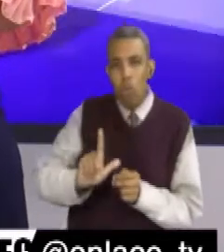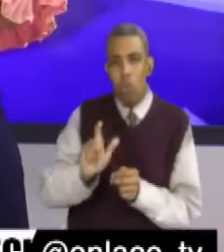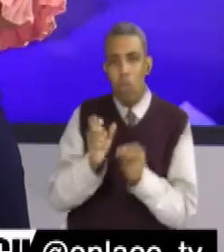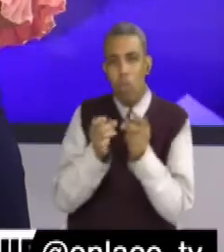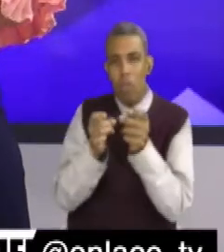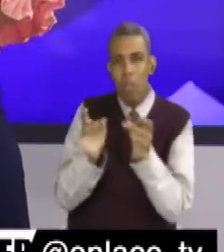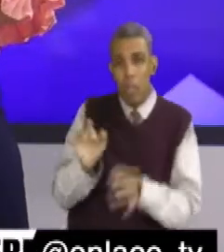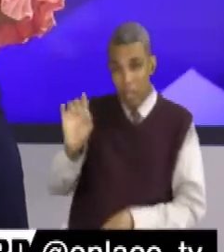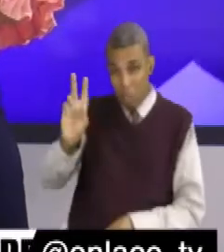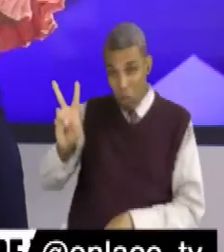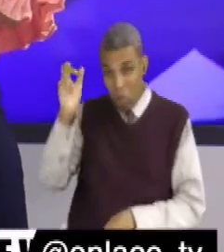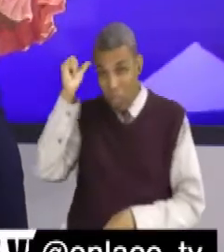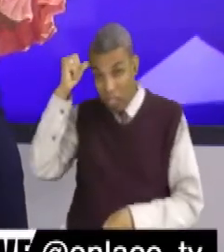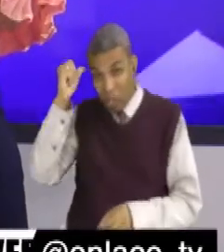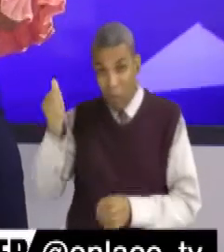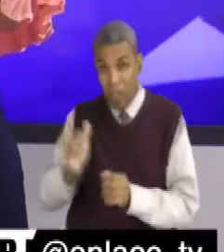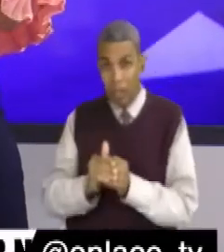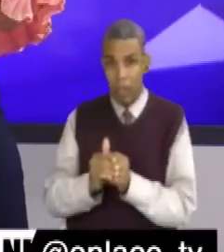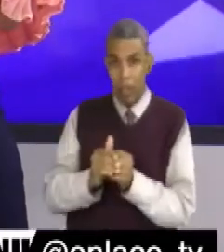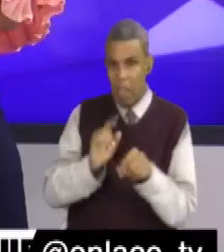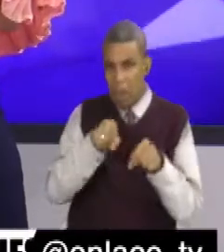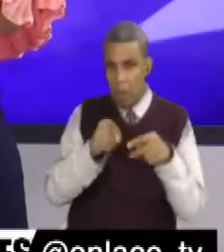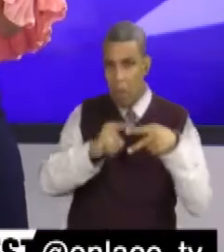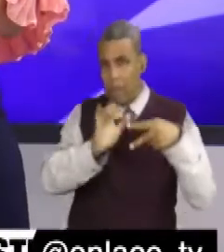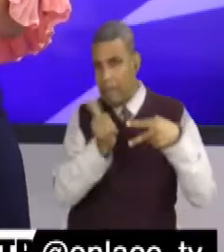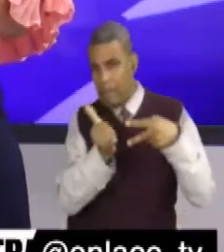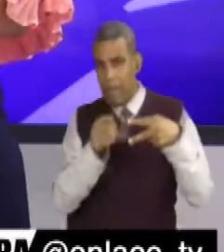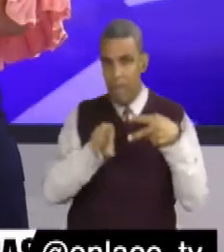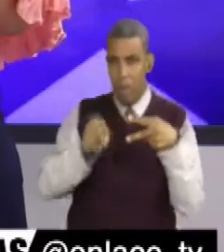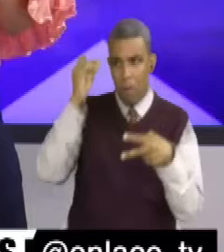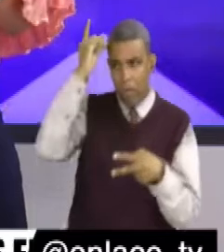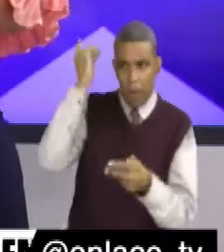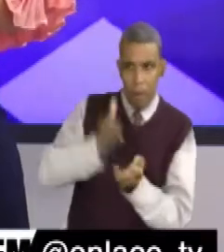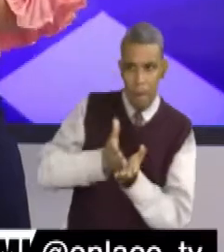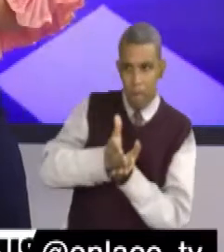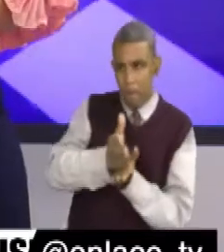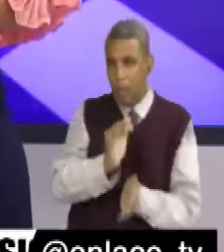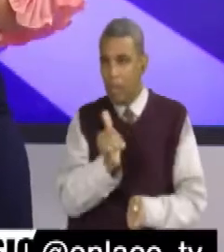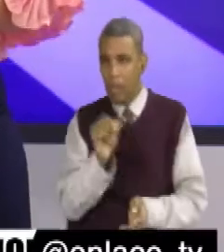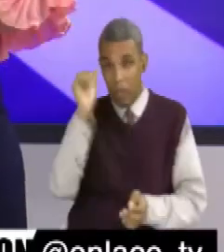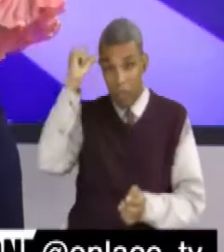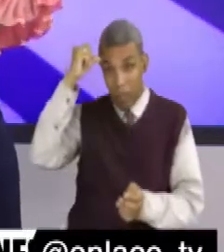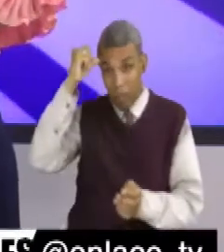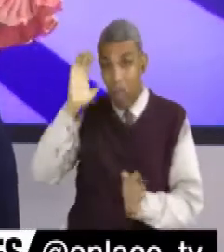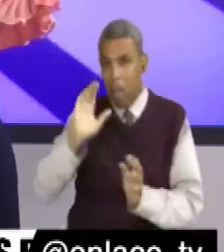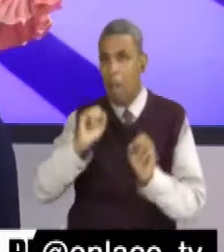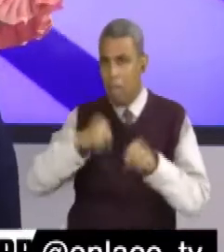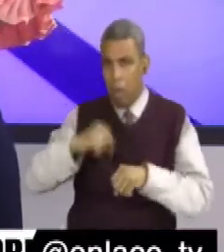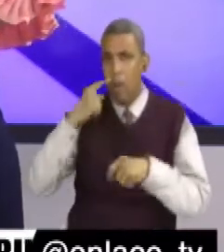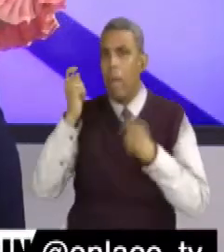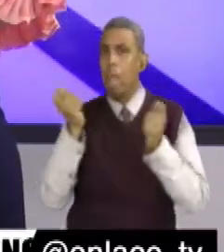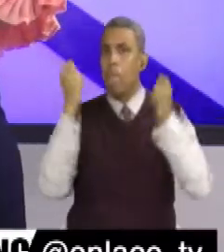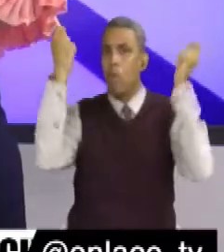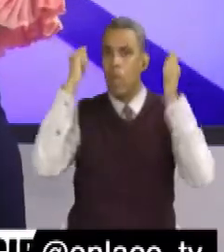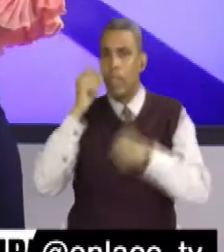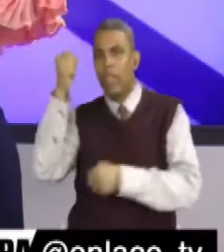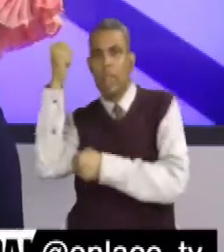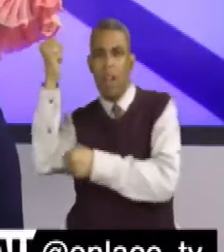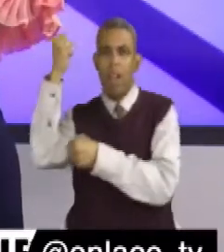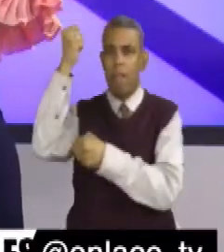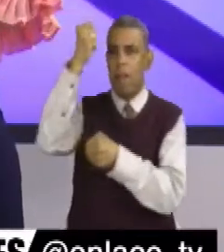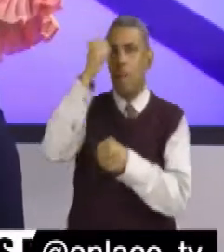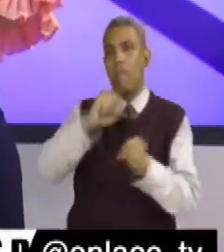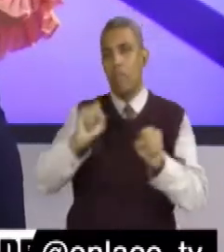la publicidad desde el 24 de junio hasta el 1 de julio. En otras informaciones también les estaremos hablando sobre las